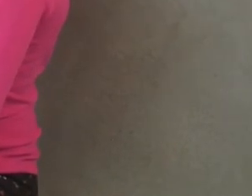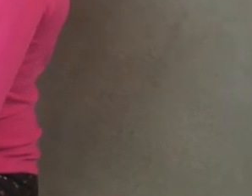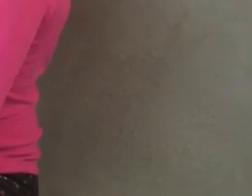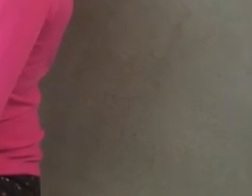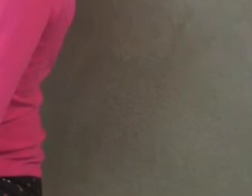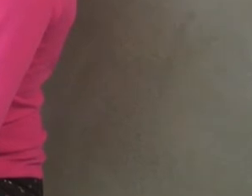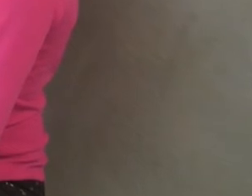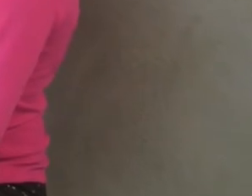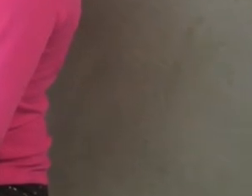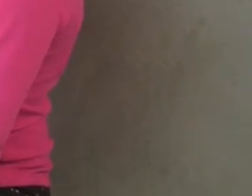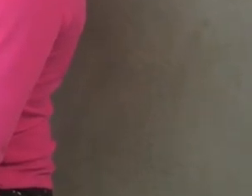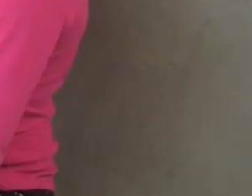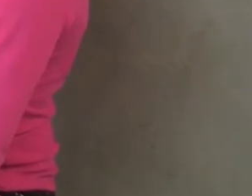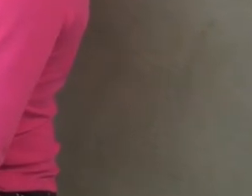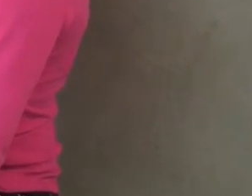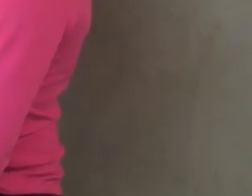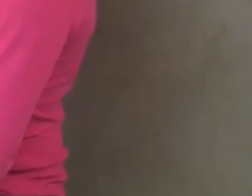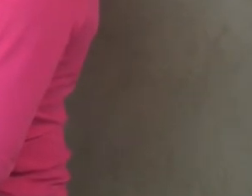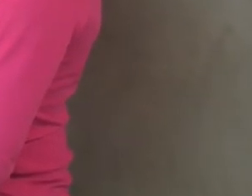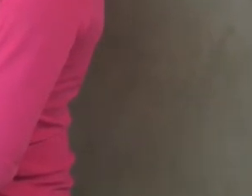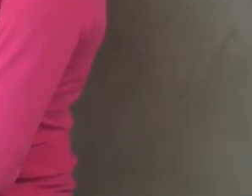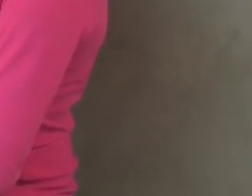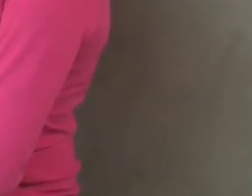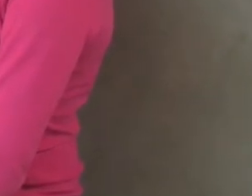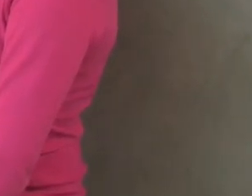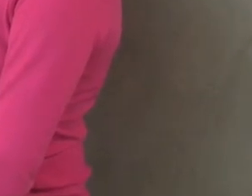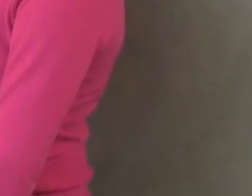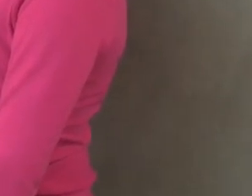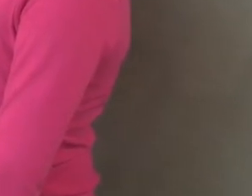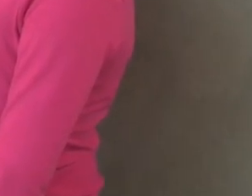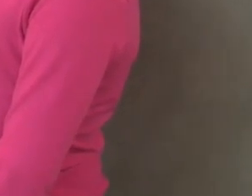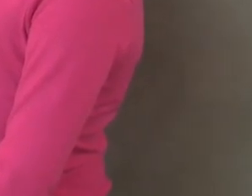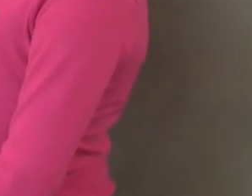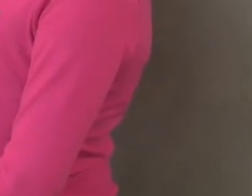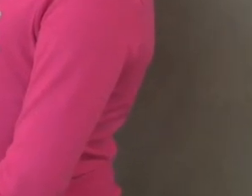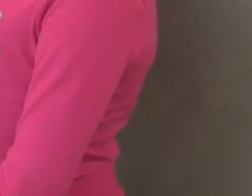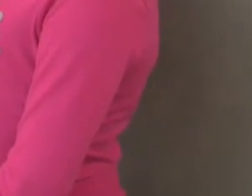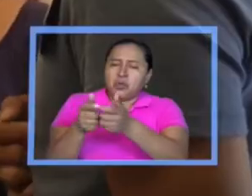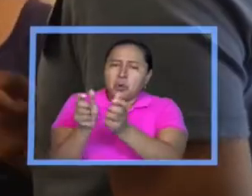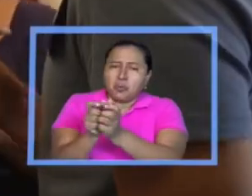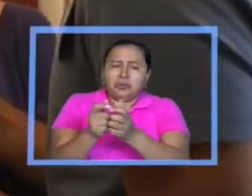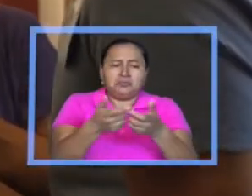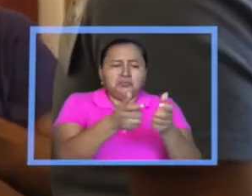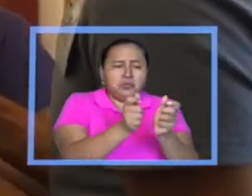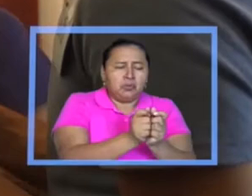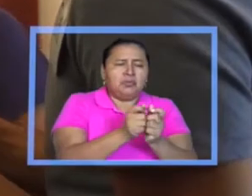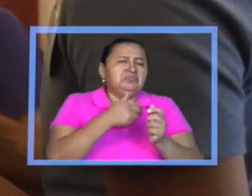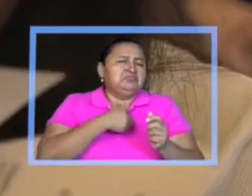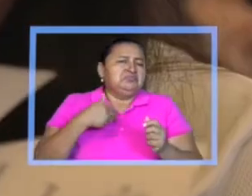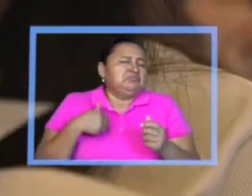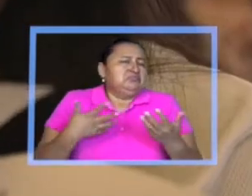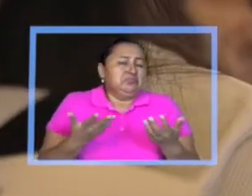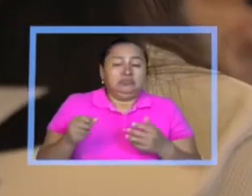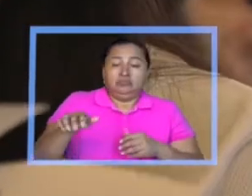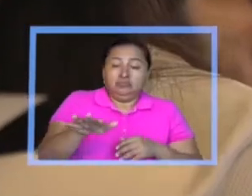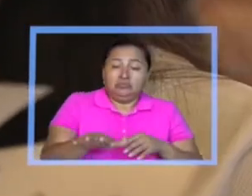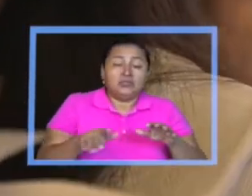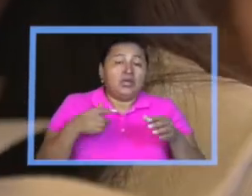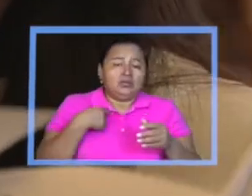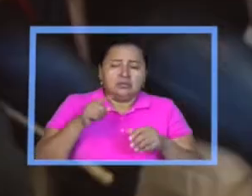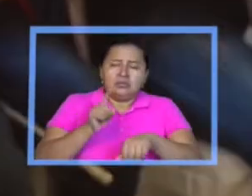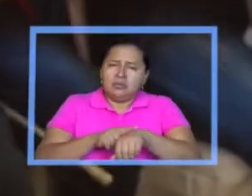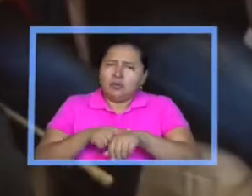bien, porque niños y niñas participamos y los jóvenes también se están preocupando más por los derechos de la niñez. ¿Y